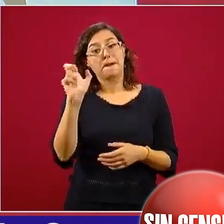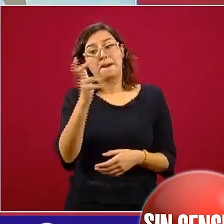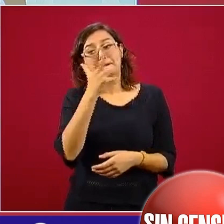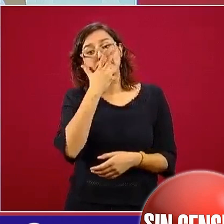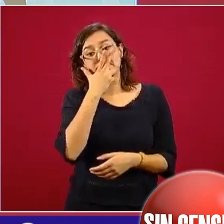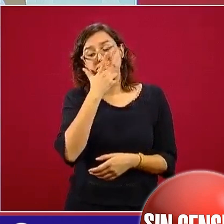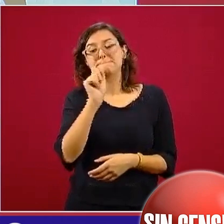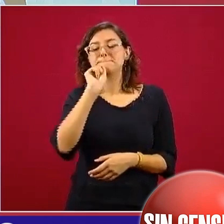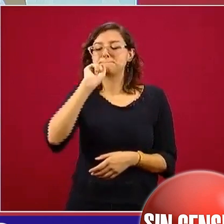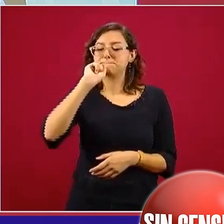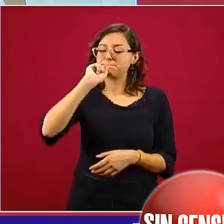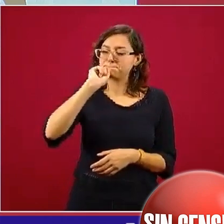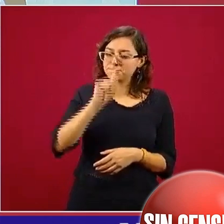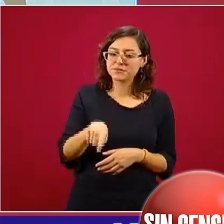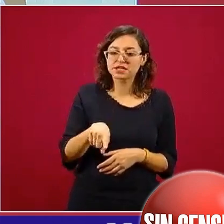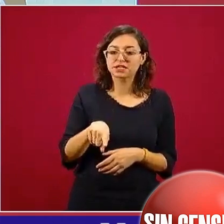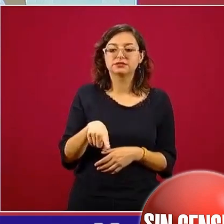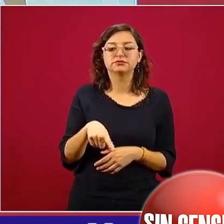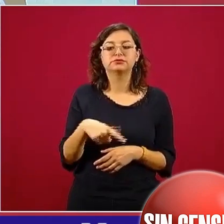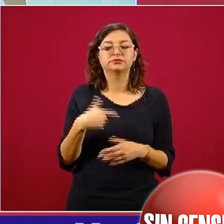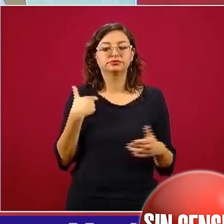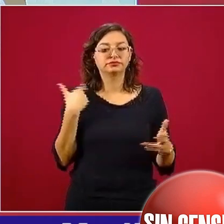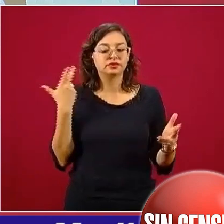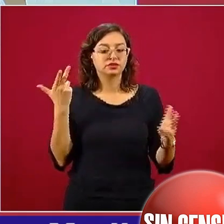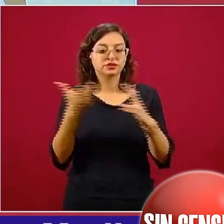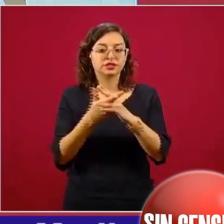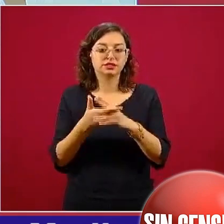también fue asesinado,